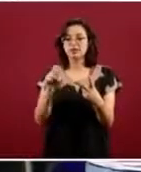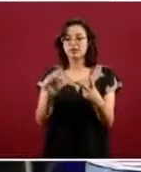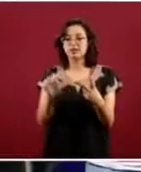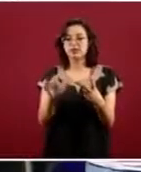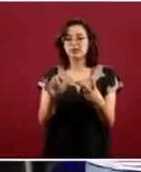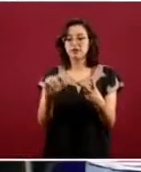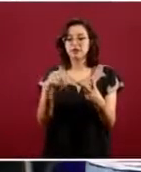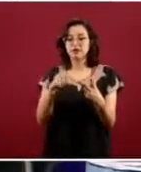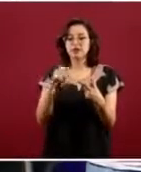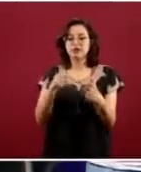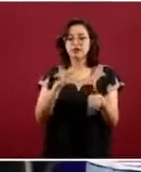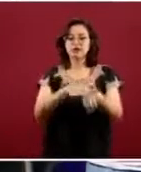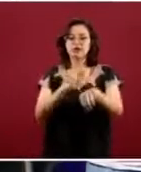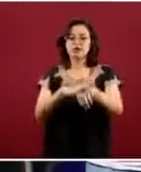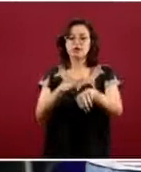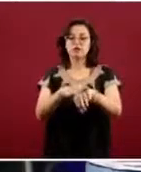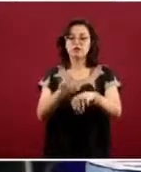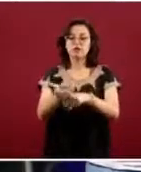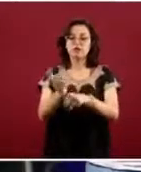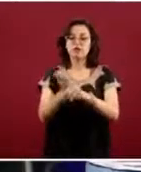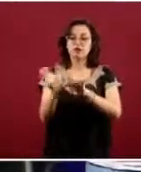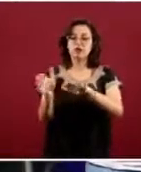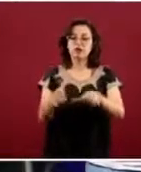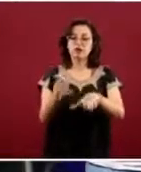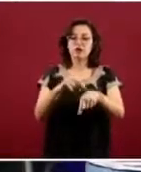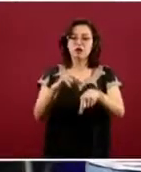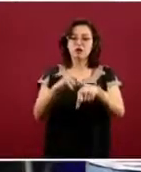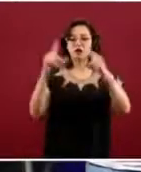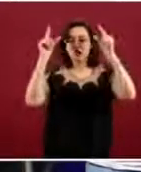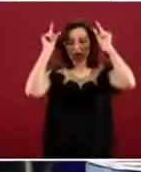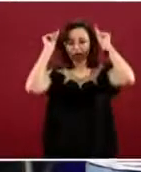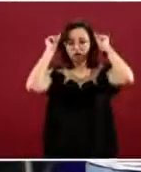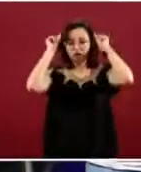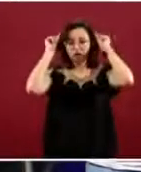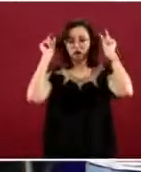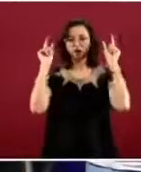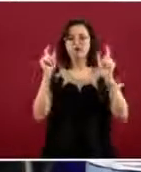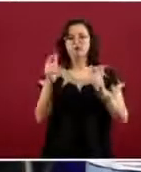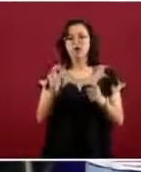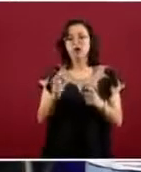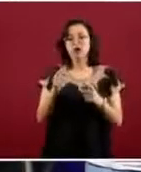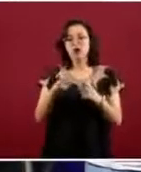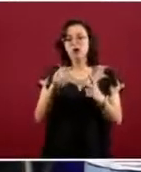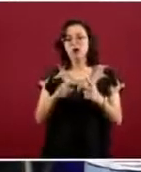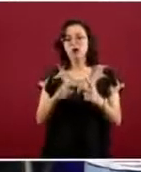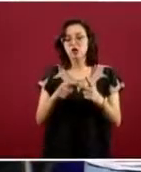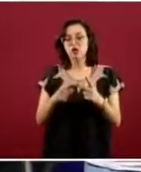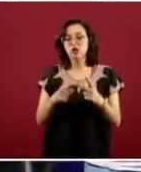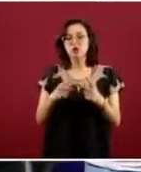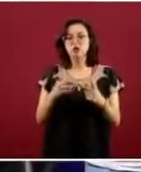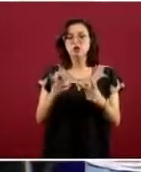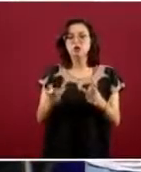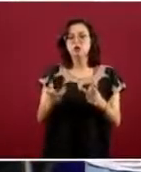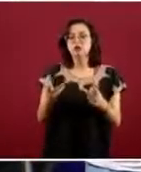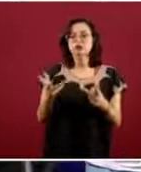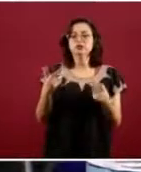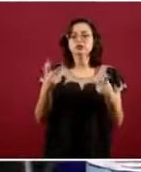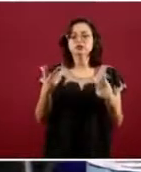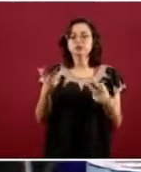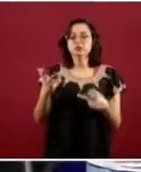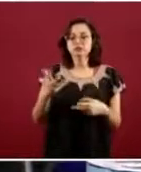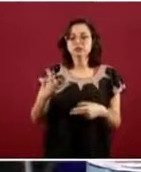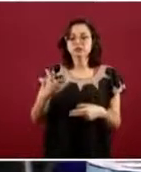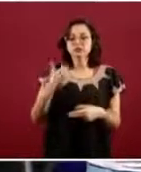hablar un poquito de esta convocatoria, especialmente de médicos y enfermeras. Tenemos 2 ejemplos muy cercanos que han buscado,